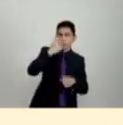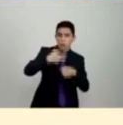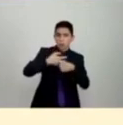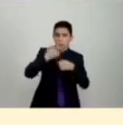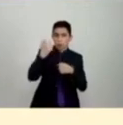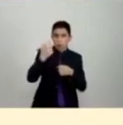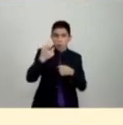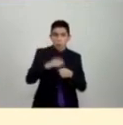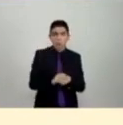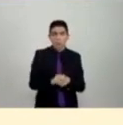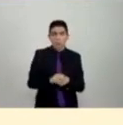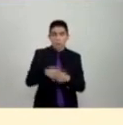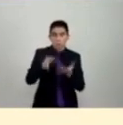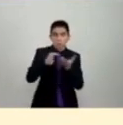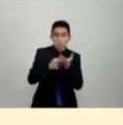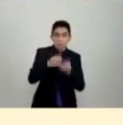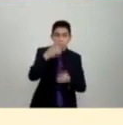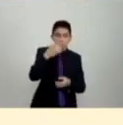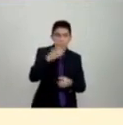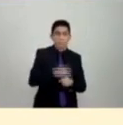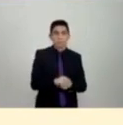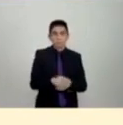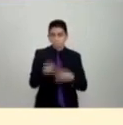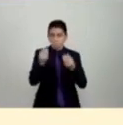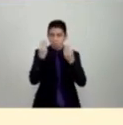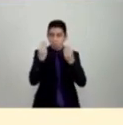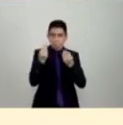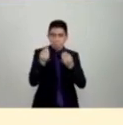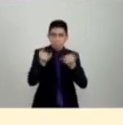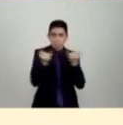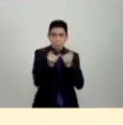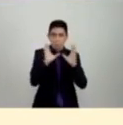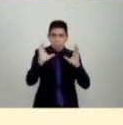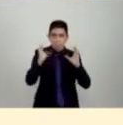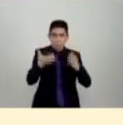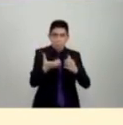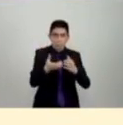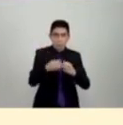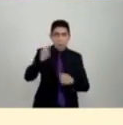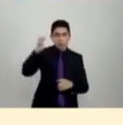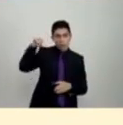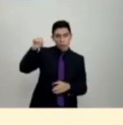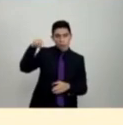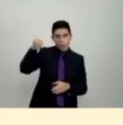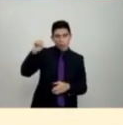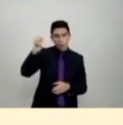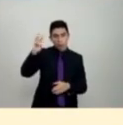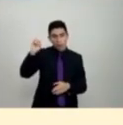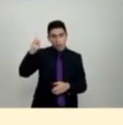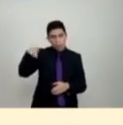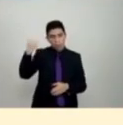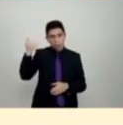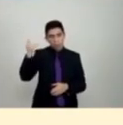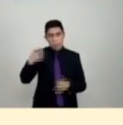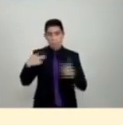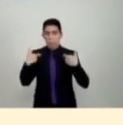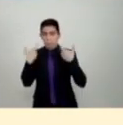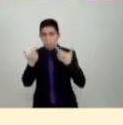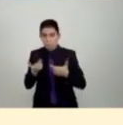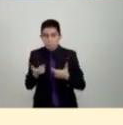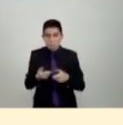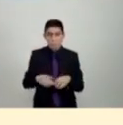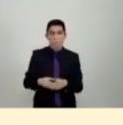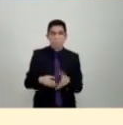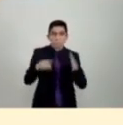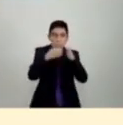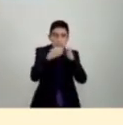en cantidades abismales, y que teníamos un club de fans en Milwaukee que nos regalaban cajas de cerveza, y yo, como no bebo,